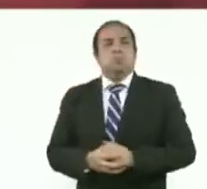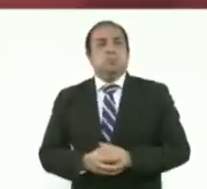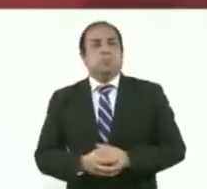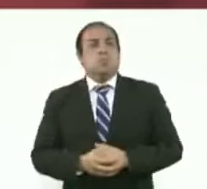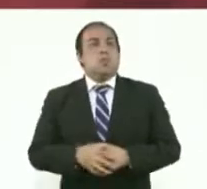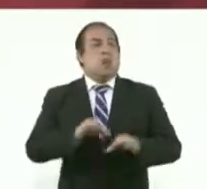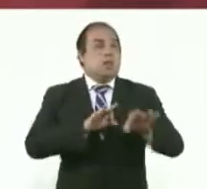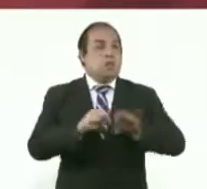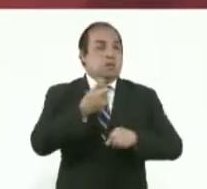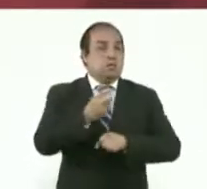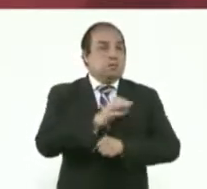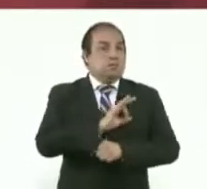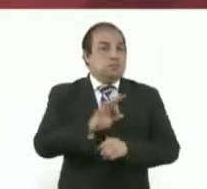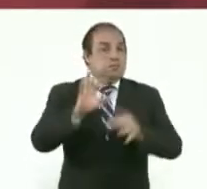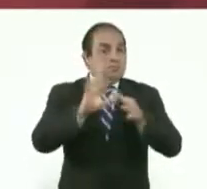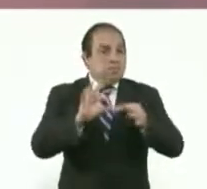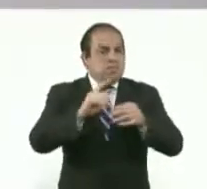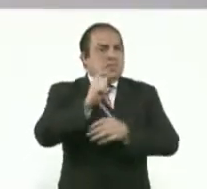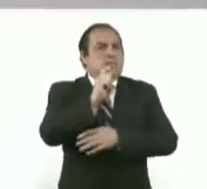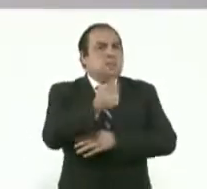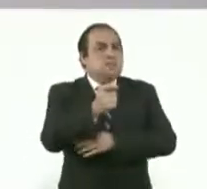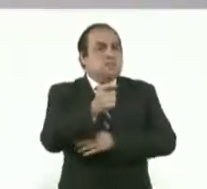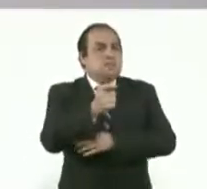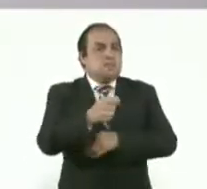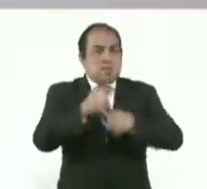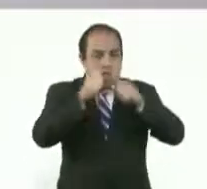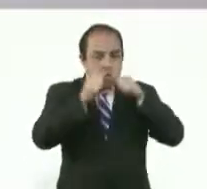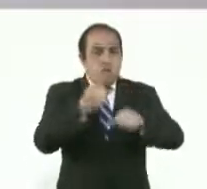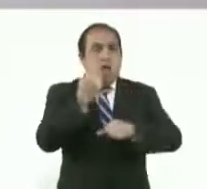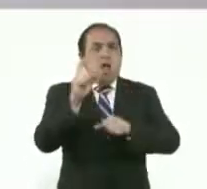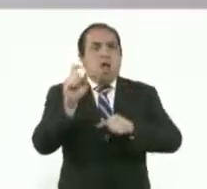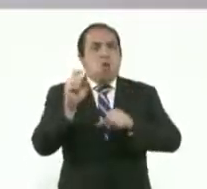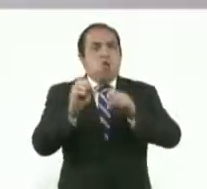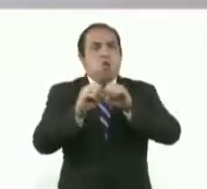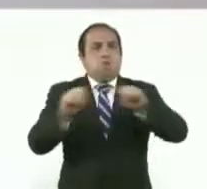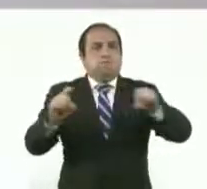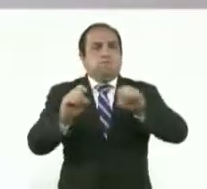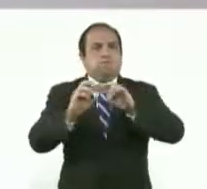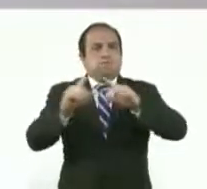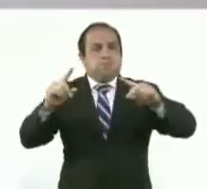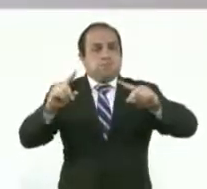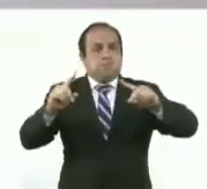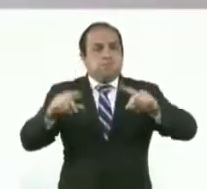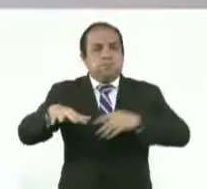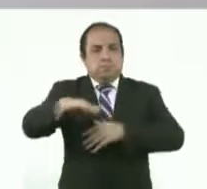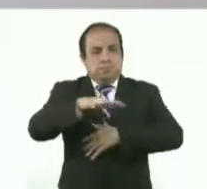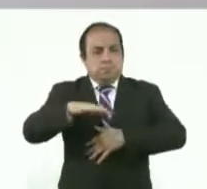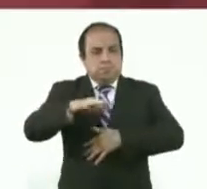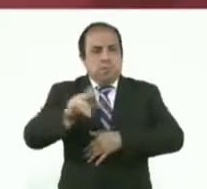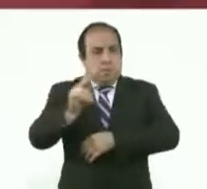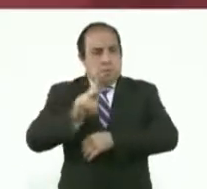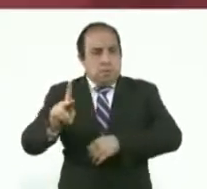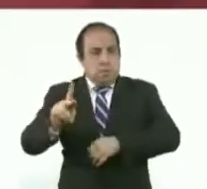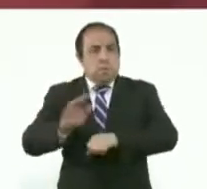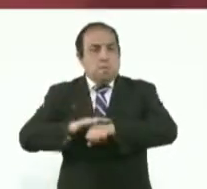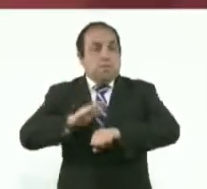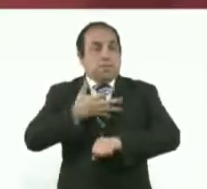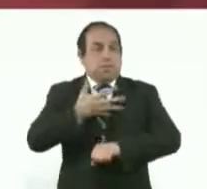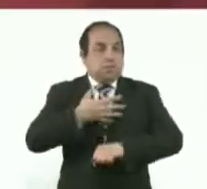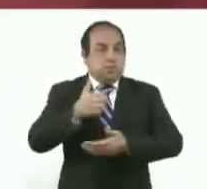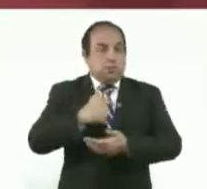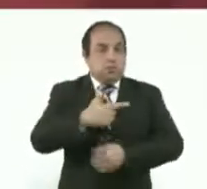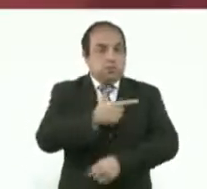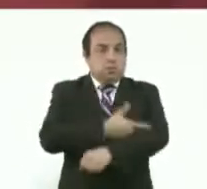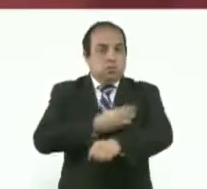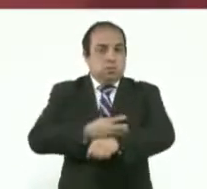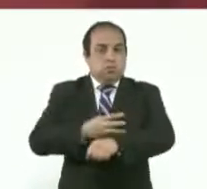esos trabajos, si nos pudiera detallar en qué consisten para atender las fugas en esta zona, que es una de las más pobladas de Gustavo Amadero. Al dividir la red en